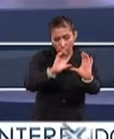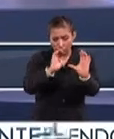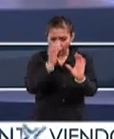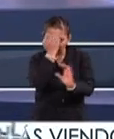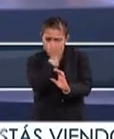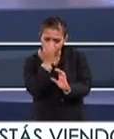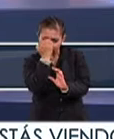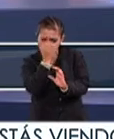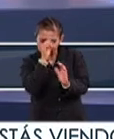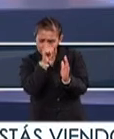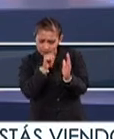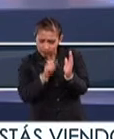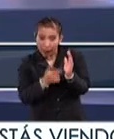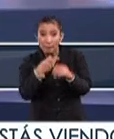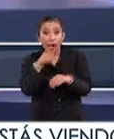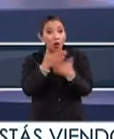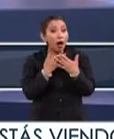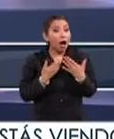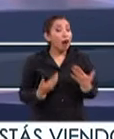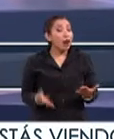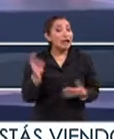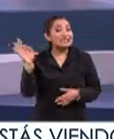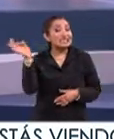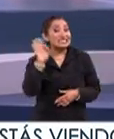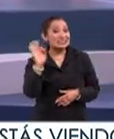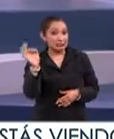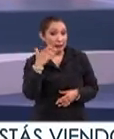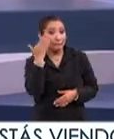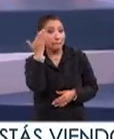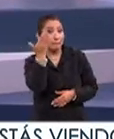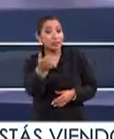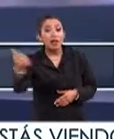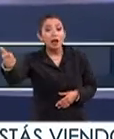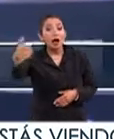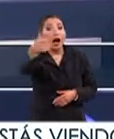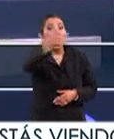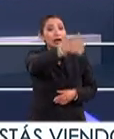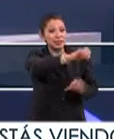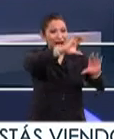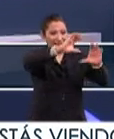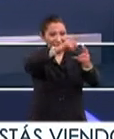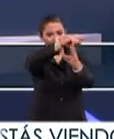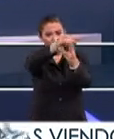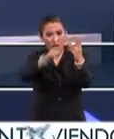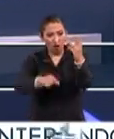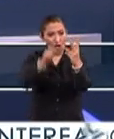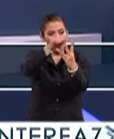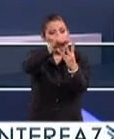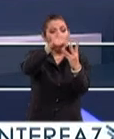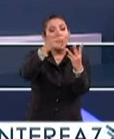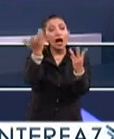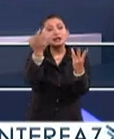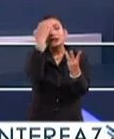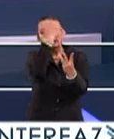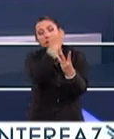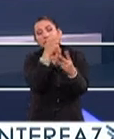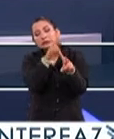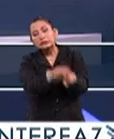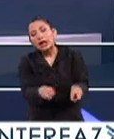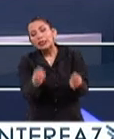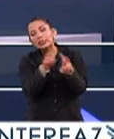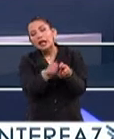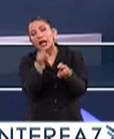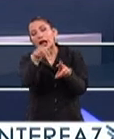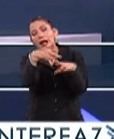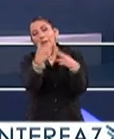cuidado. Pero en esta ocasión sí se está pidiendo a cada una de las categorías que hagan un análisis